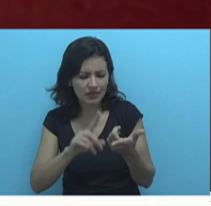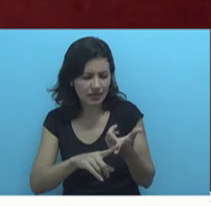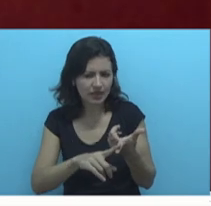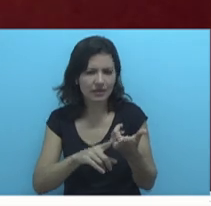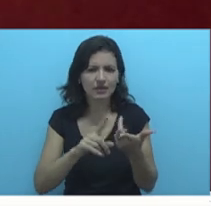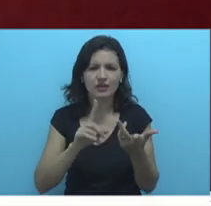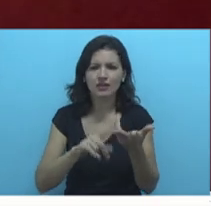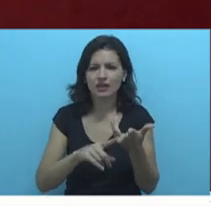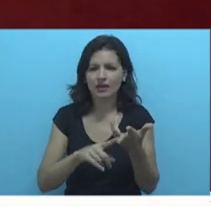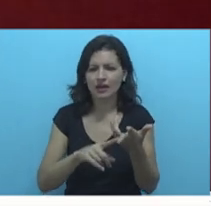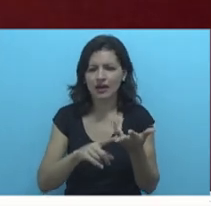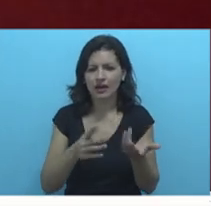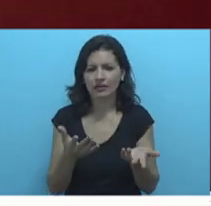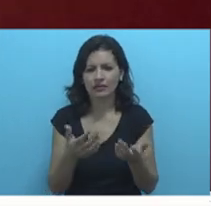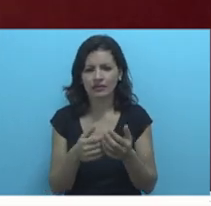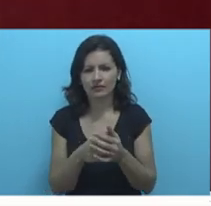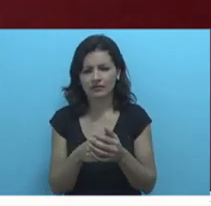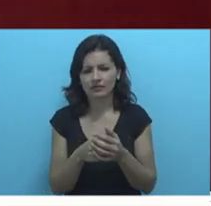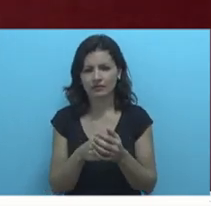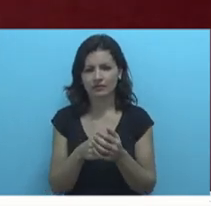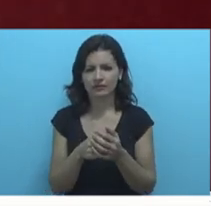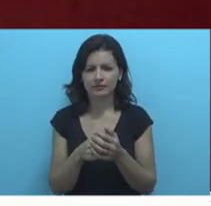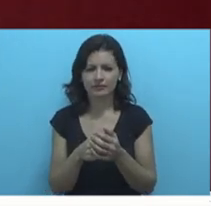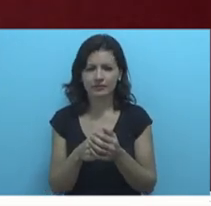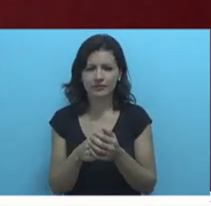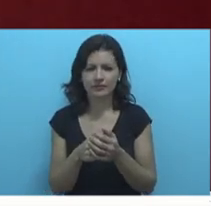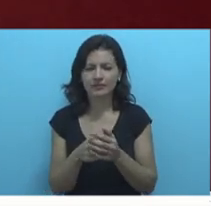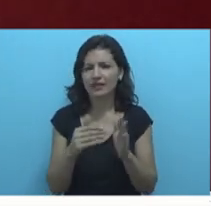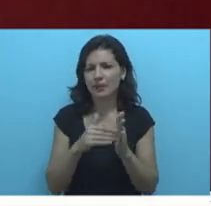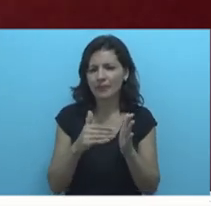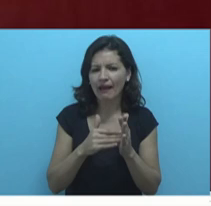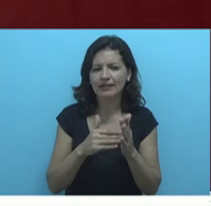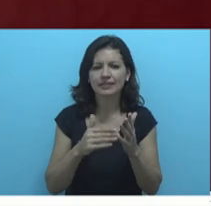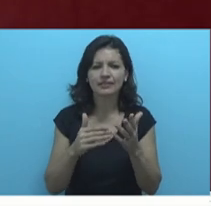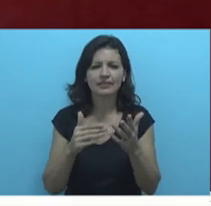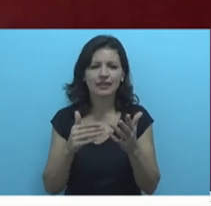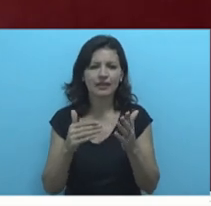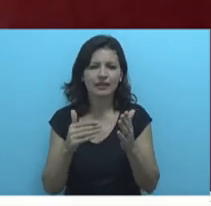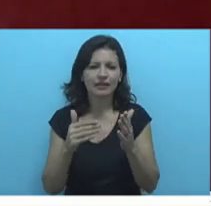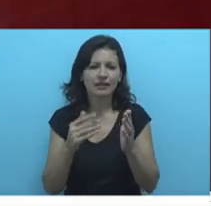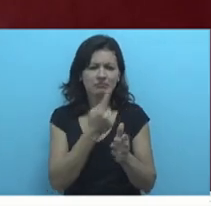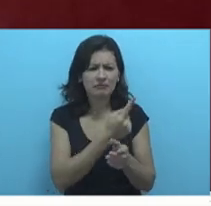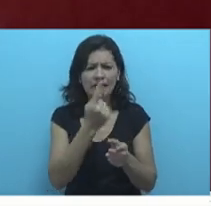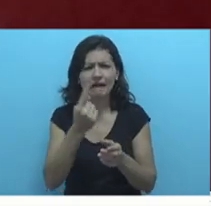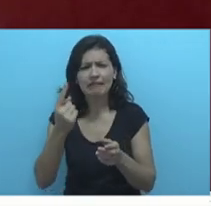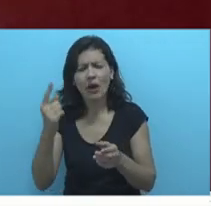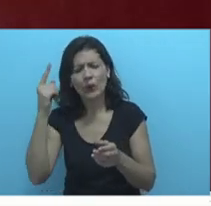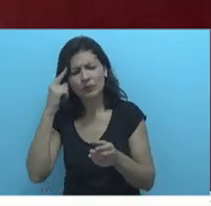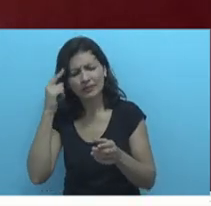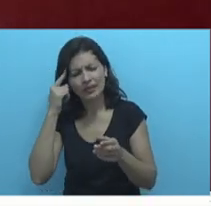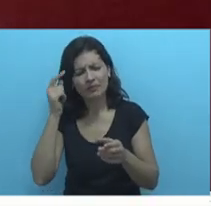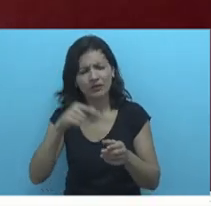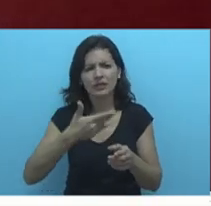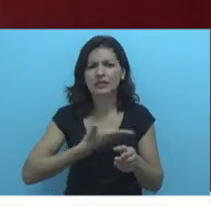público, lo común, no son cosas hechas a medida o personalizadas para cada individuo. Y la verdad que en este siglo y en esta